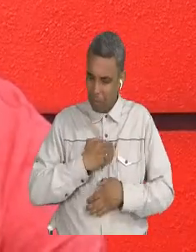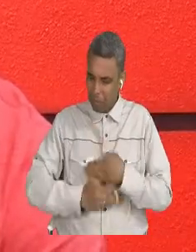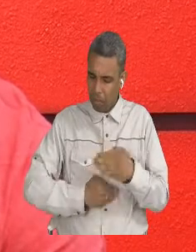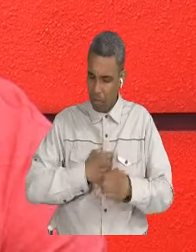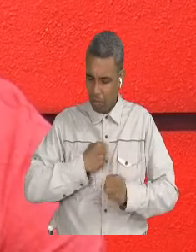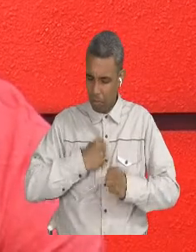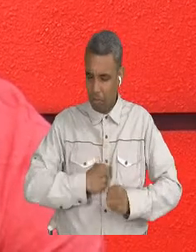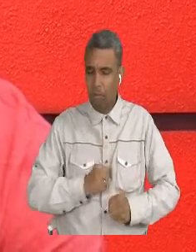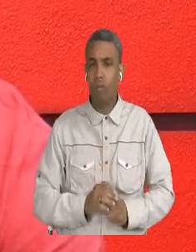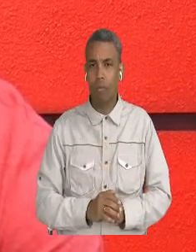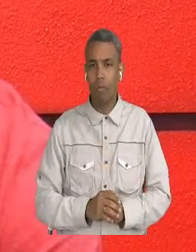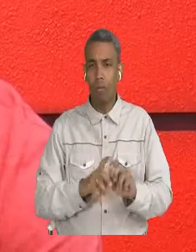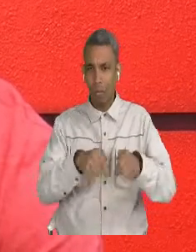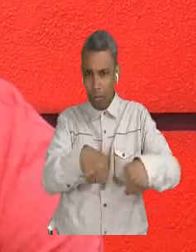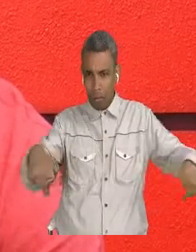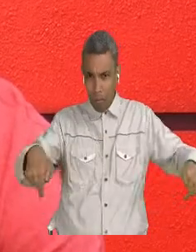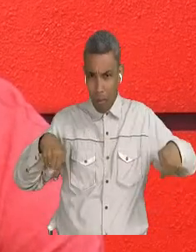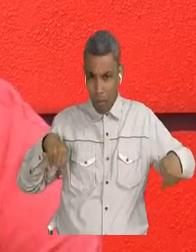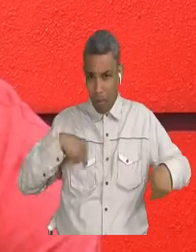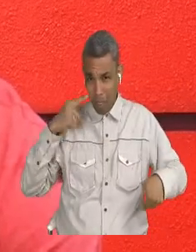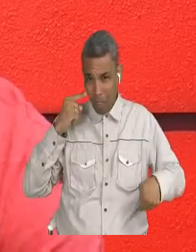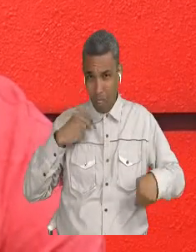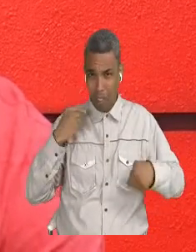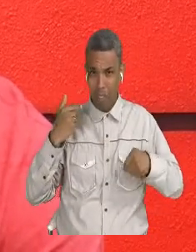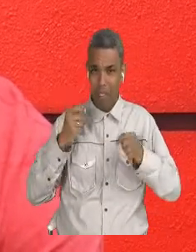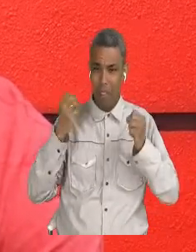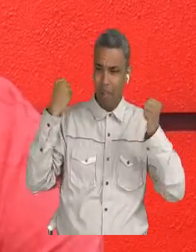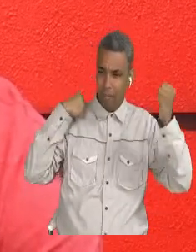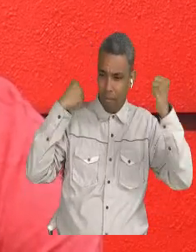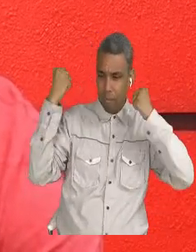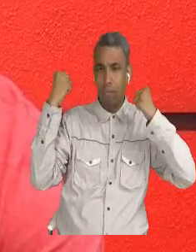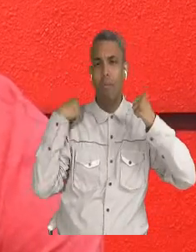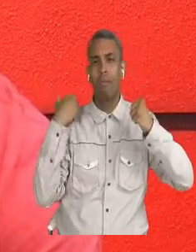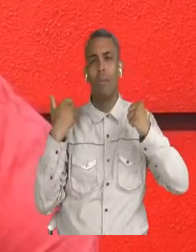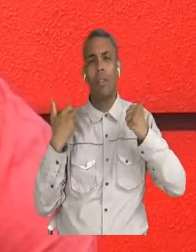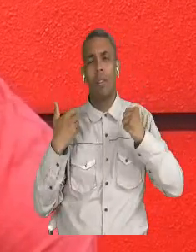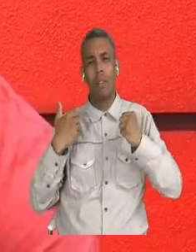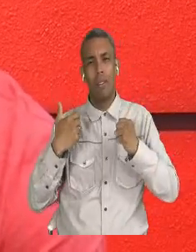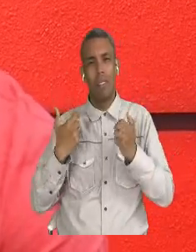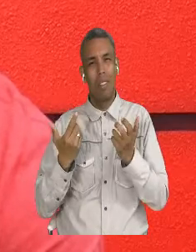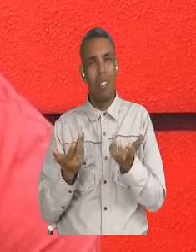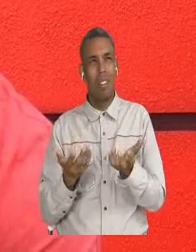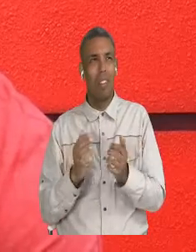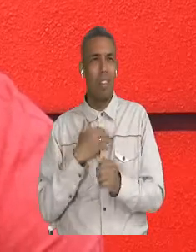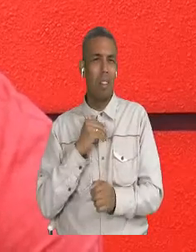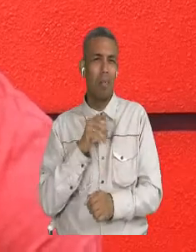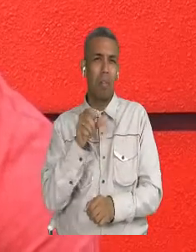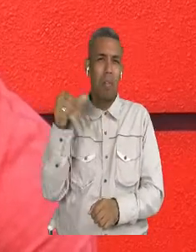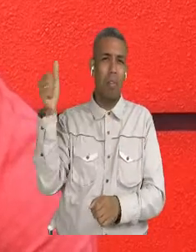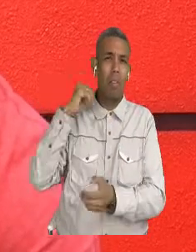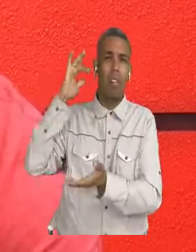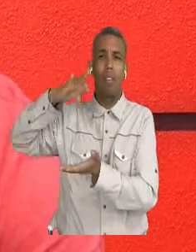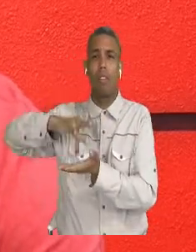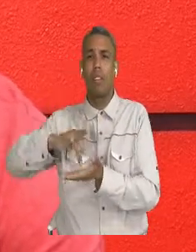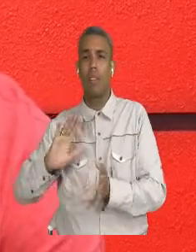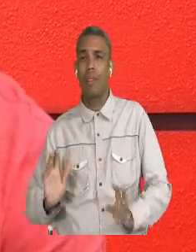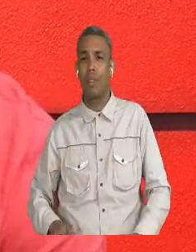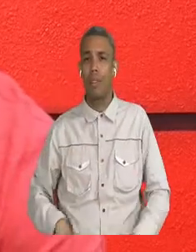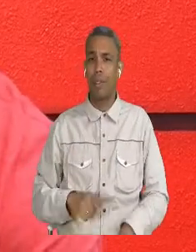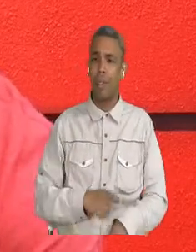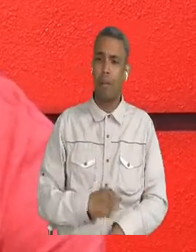personas. Somos un gimnasio de cambio, somos un gimnasio familiar, que de pronto no como otros que usted llega y yo hago lo mío y me voy, y